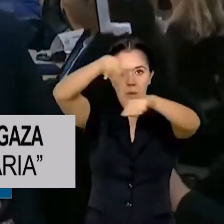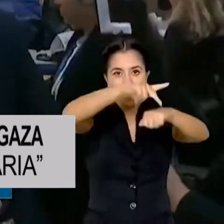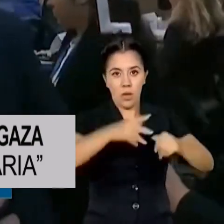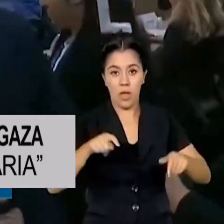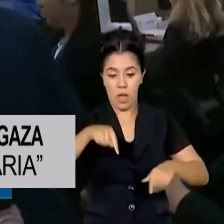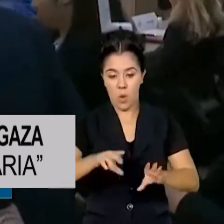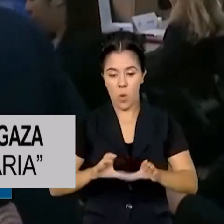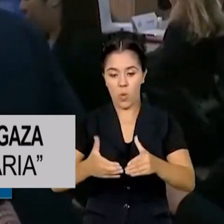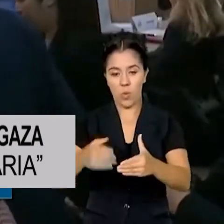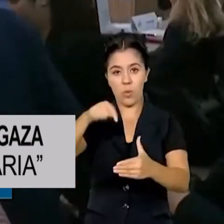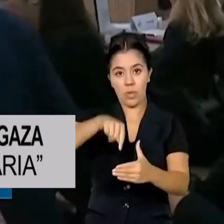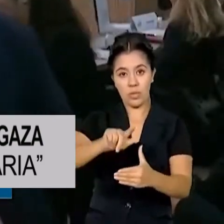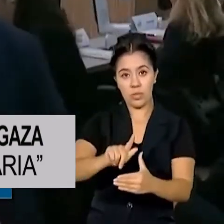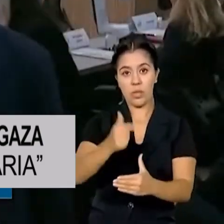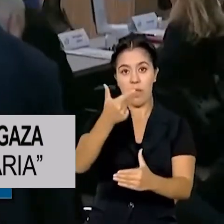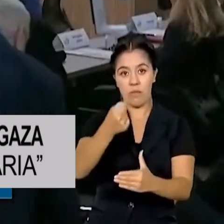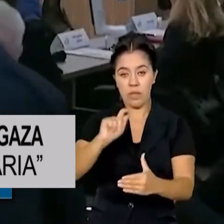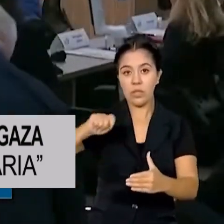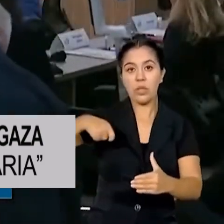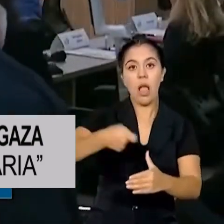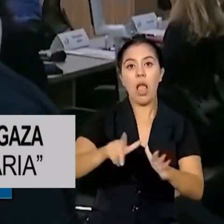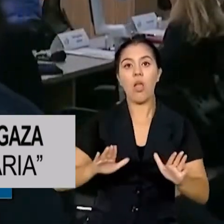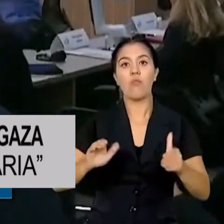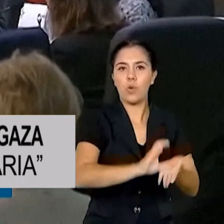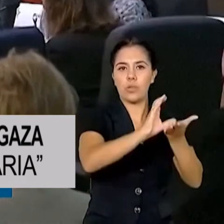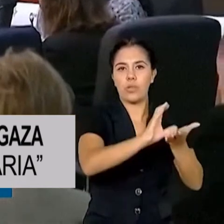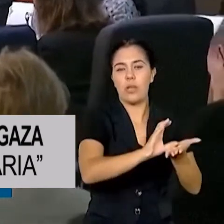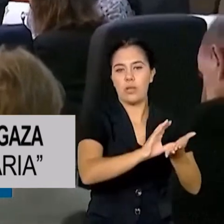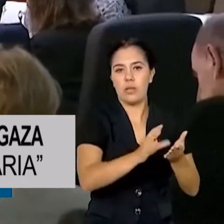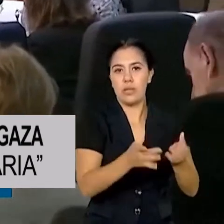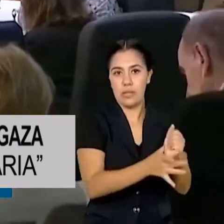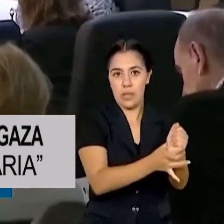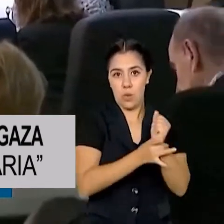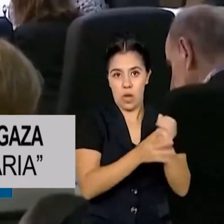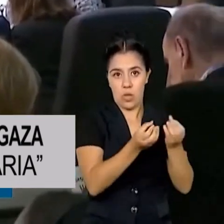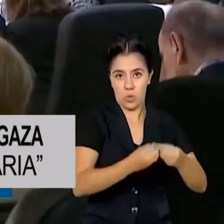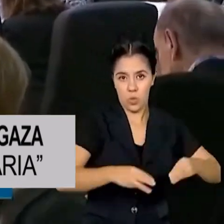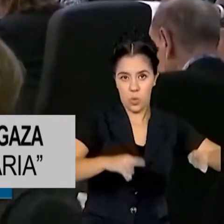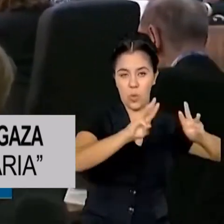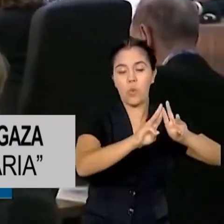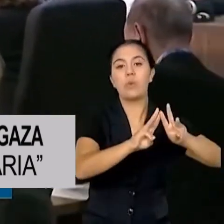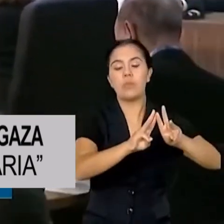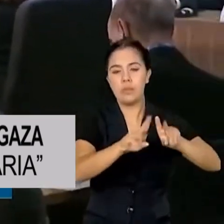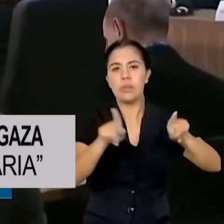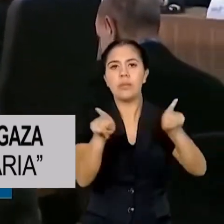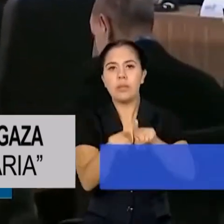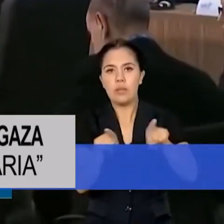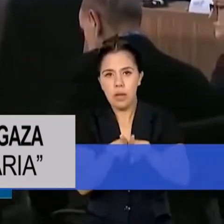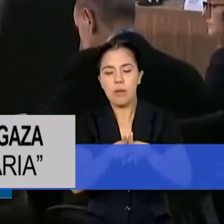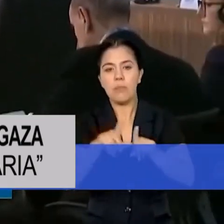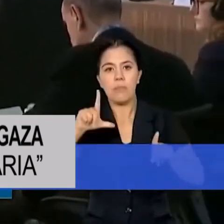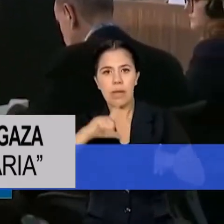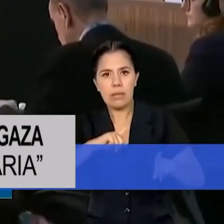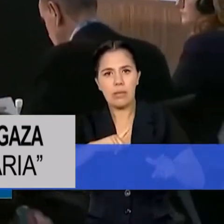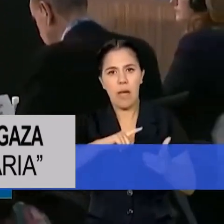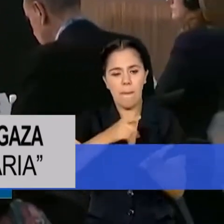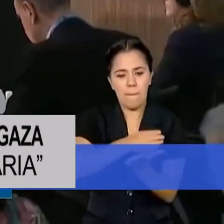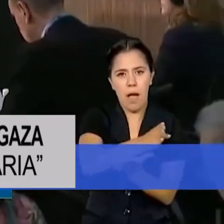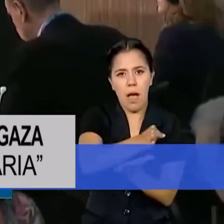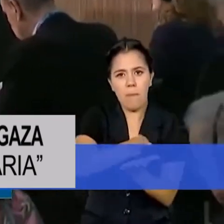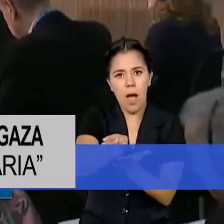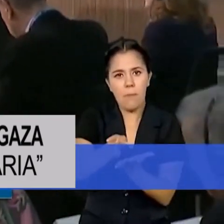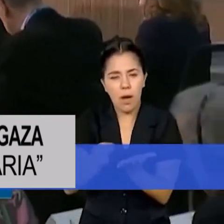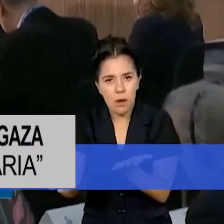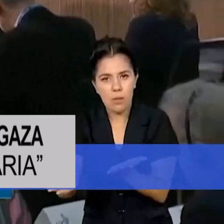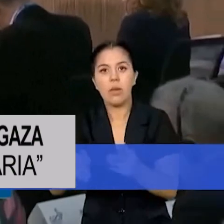escuchadas para encontrar soluciones más integrales y tangibles a los problemas que tenemos ante nosotros, expresó. En Uruguay seguirán encontrando un socio